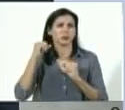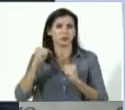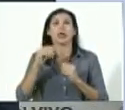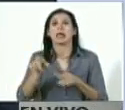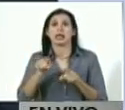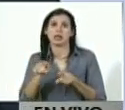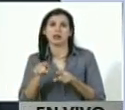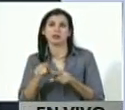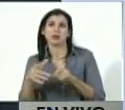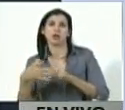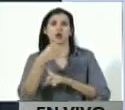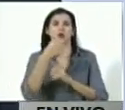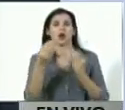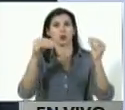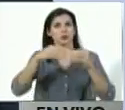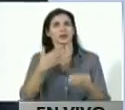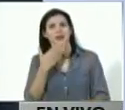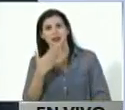para el logro de este acuerdo.